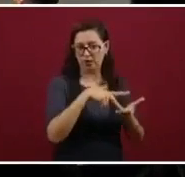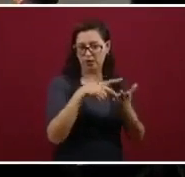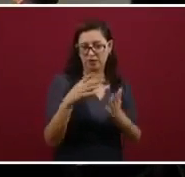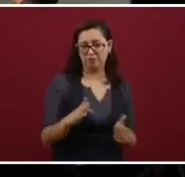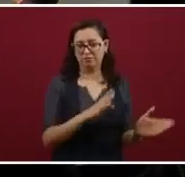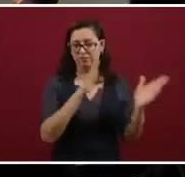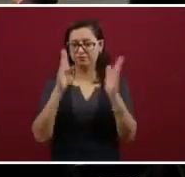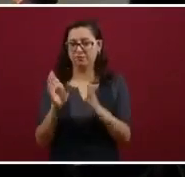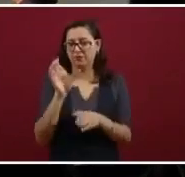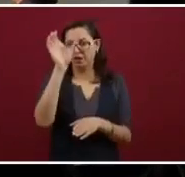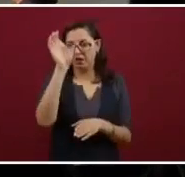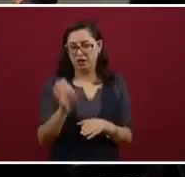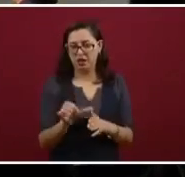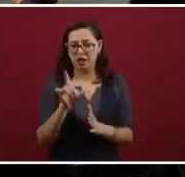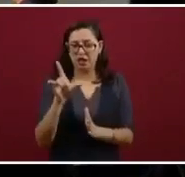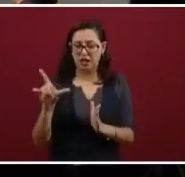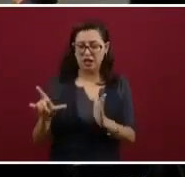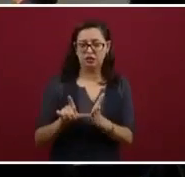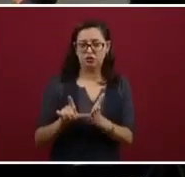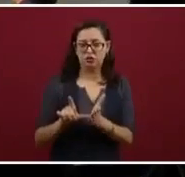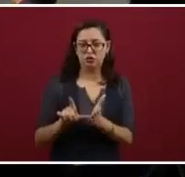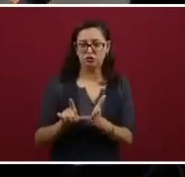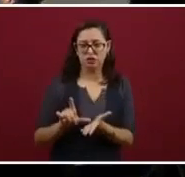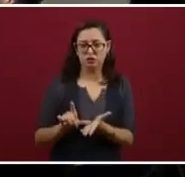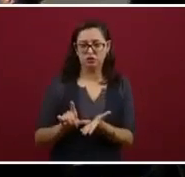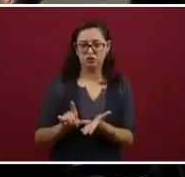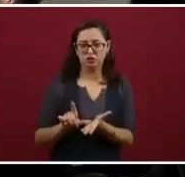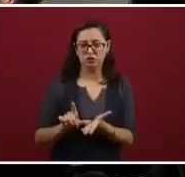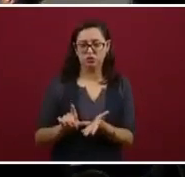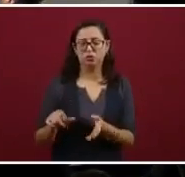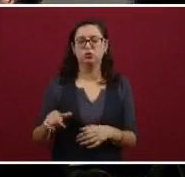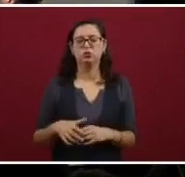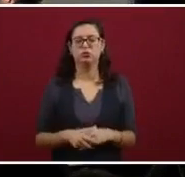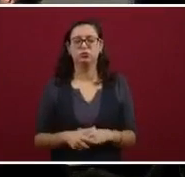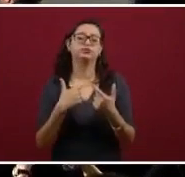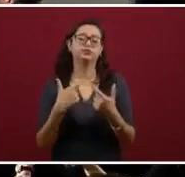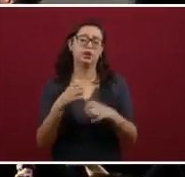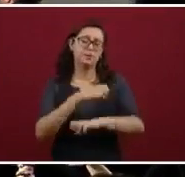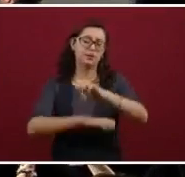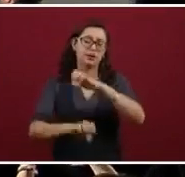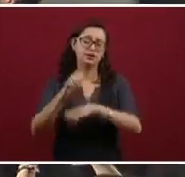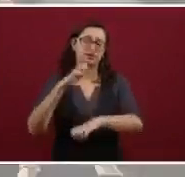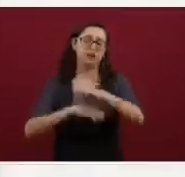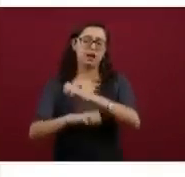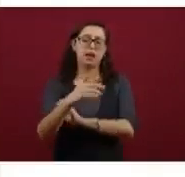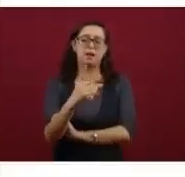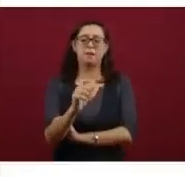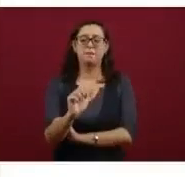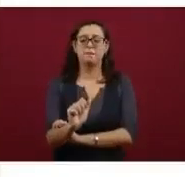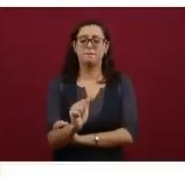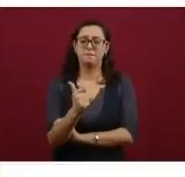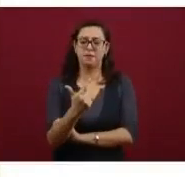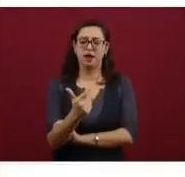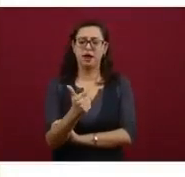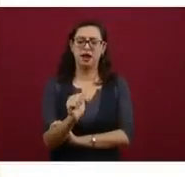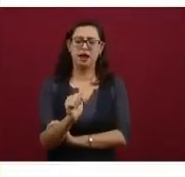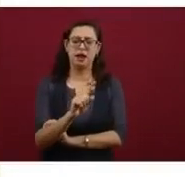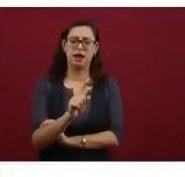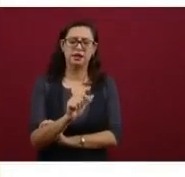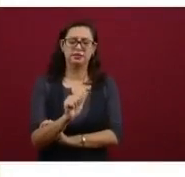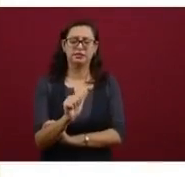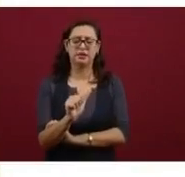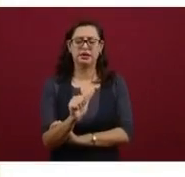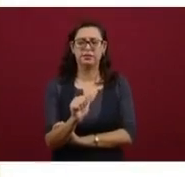es por litros, si la ponen por favor, aquí está. Grupo Pagasa está dando el kilo de